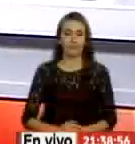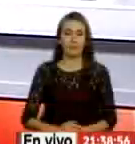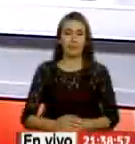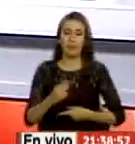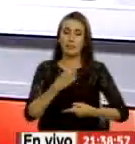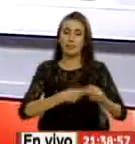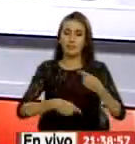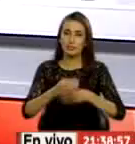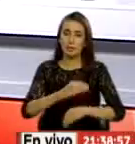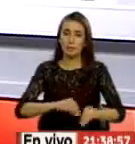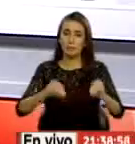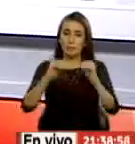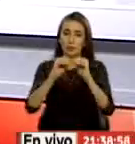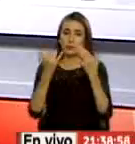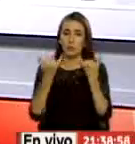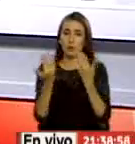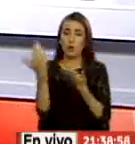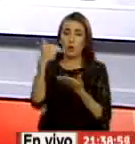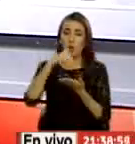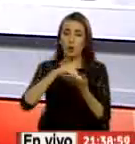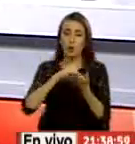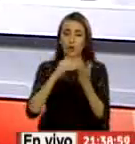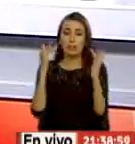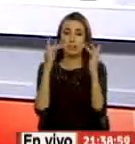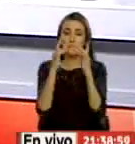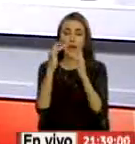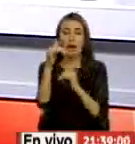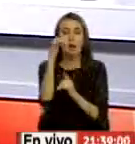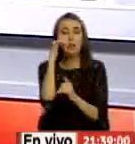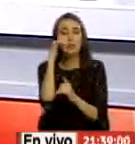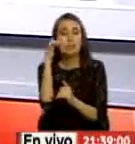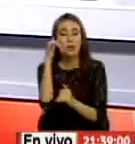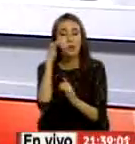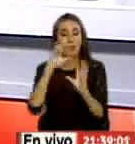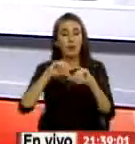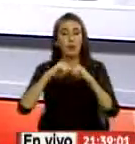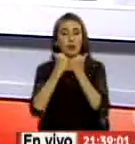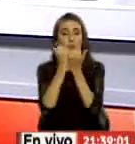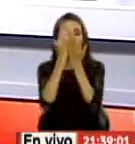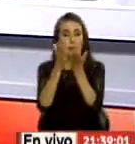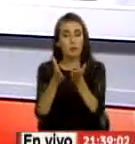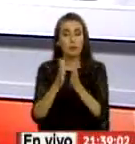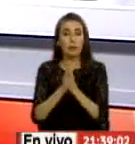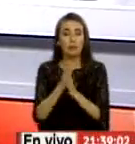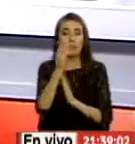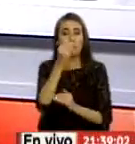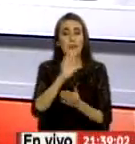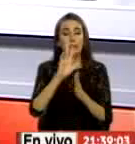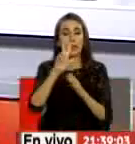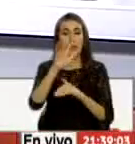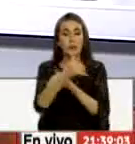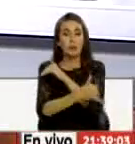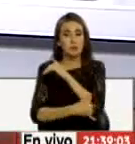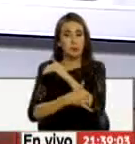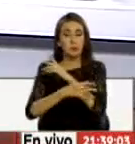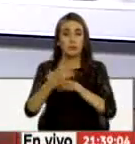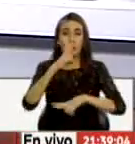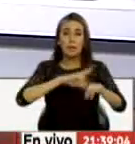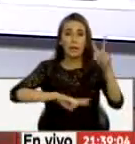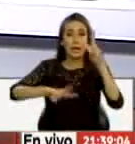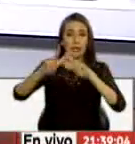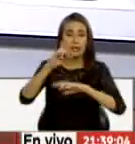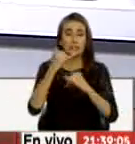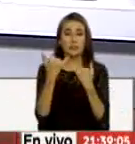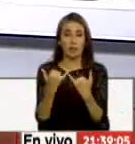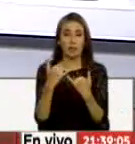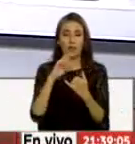Estamos de regreso y ahora sí hemos retomado la conexión telefónica con el asambleísta Jorge Yunda, asambleísta por Alianza País, con quien vamos a analizar la situación